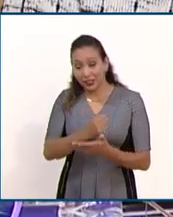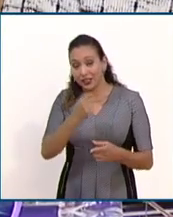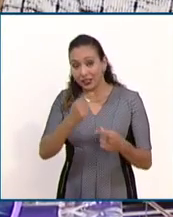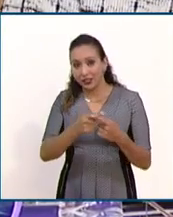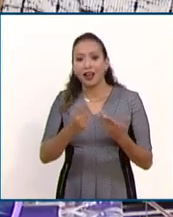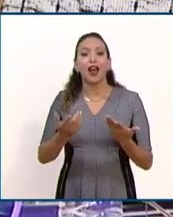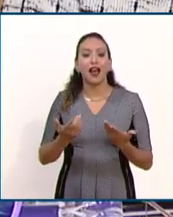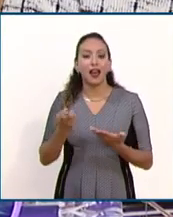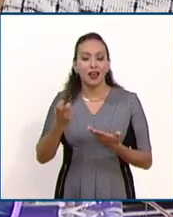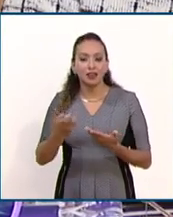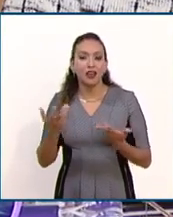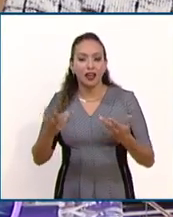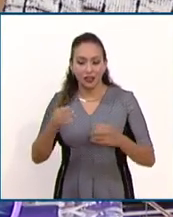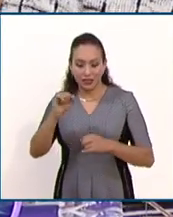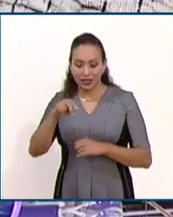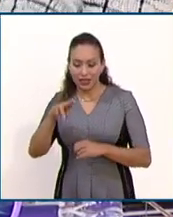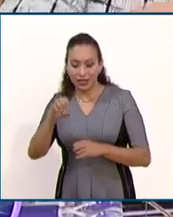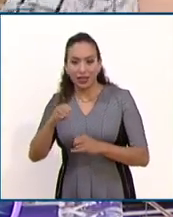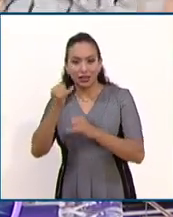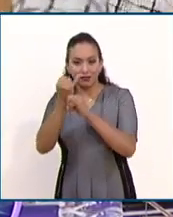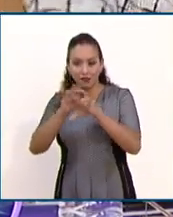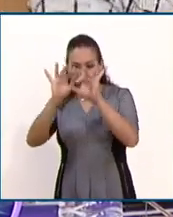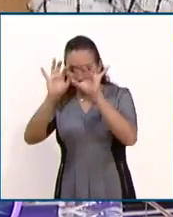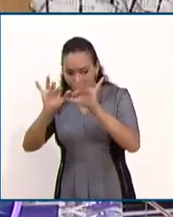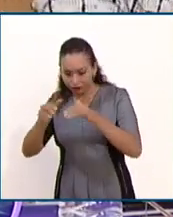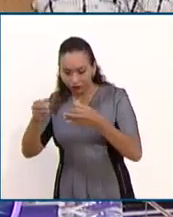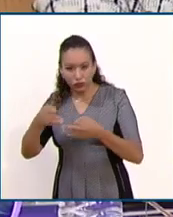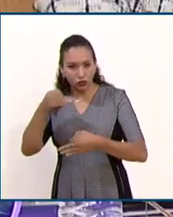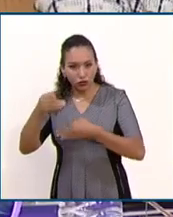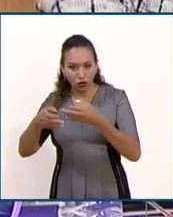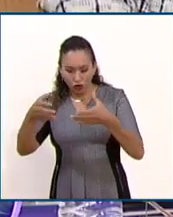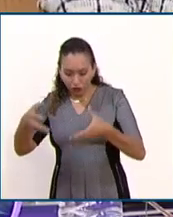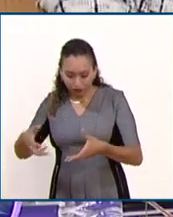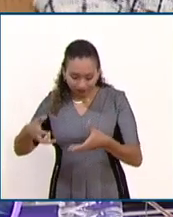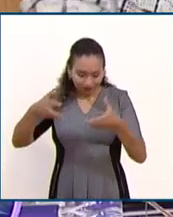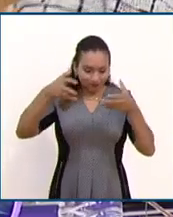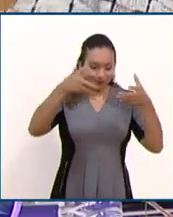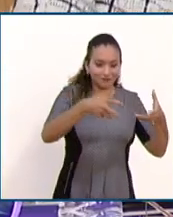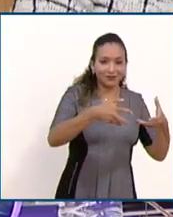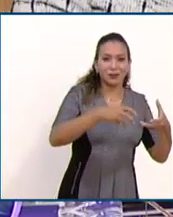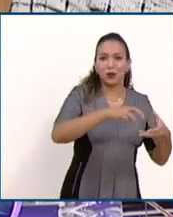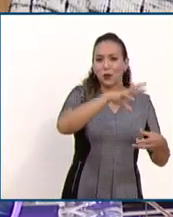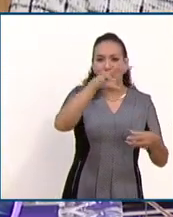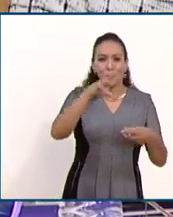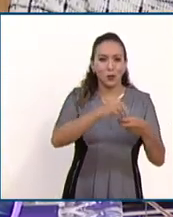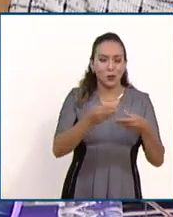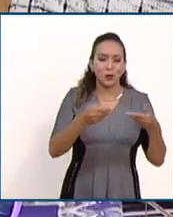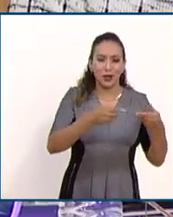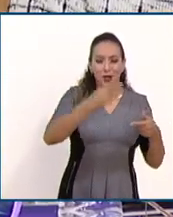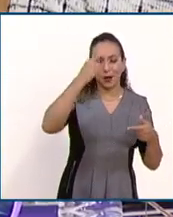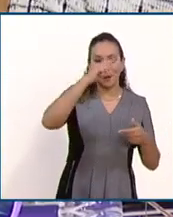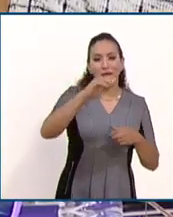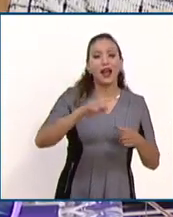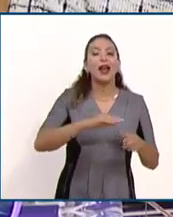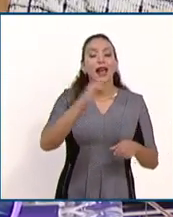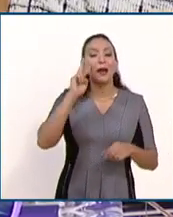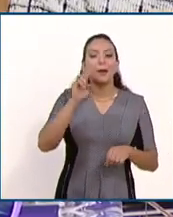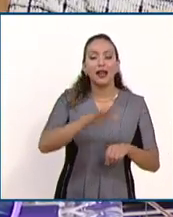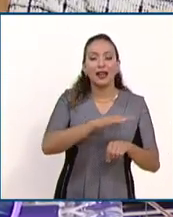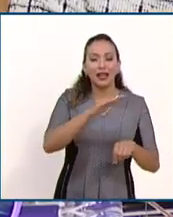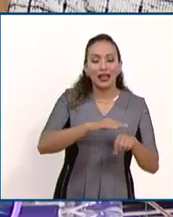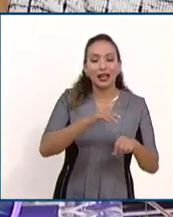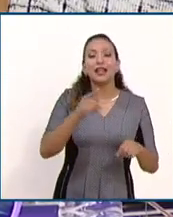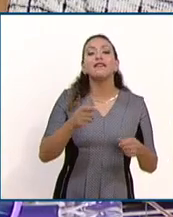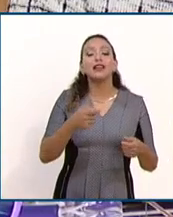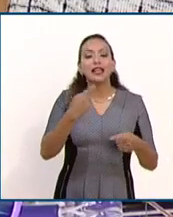INE entregue en tiempo y forma la totalidad de los paquetes electorales para la calificación de la elección